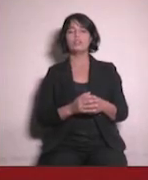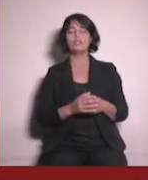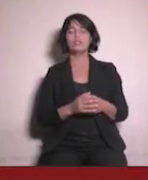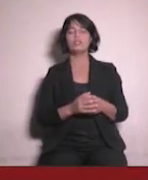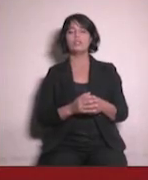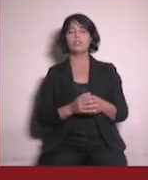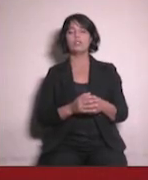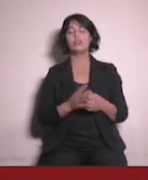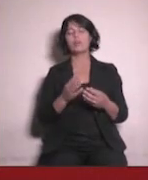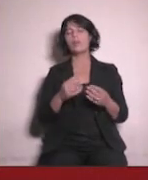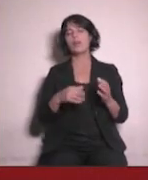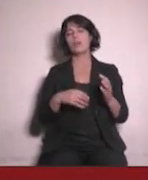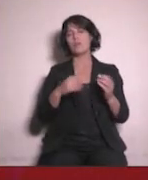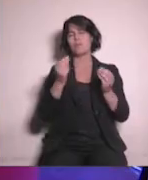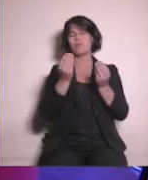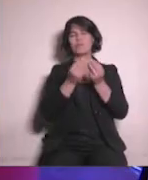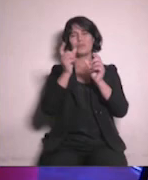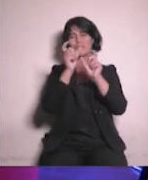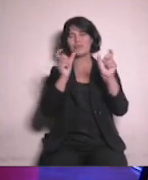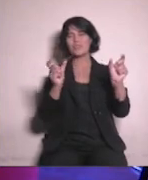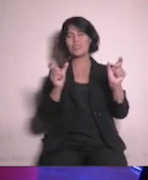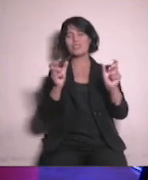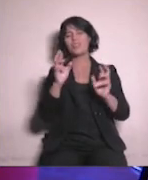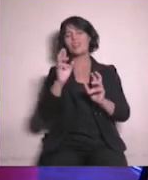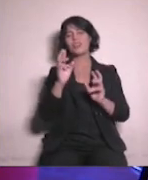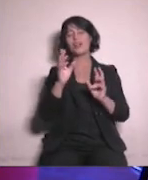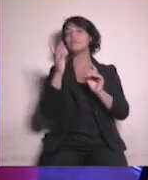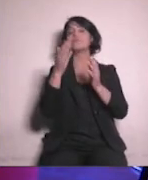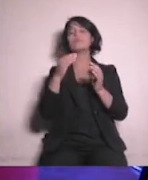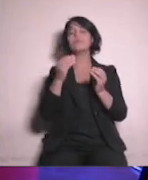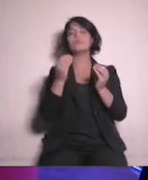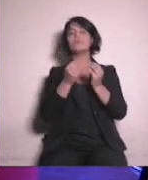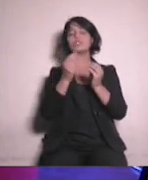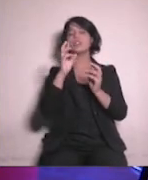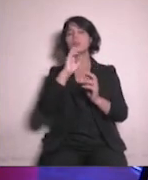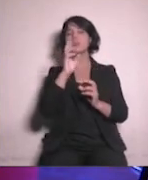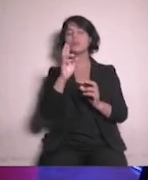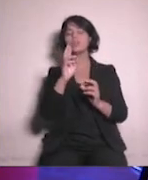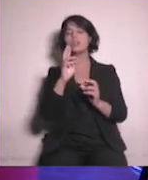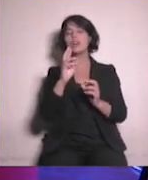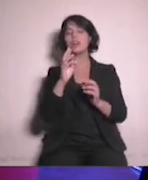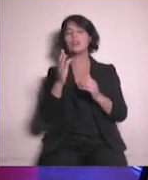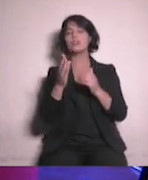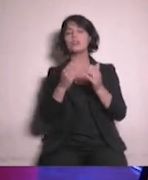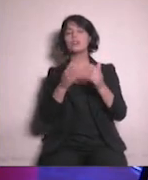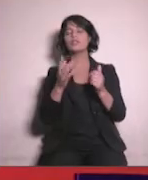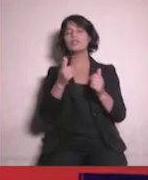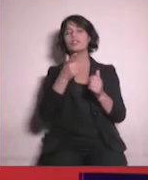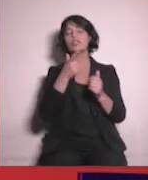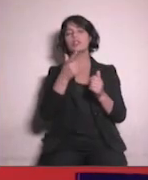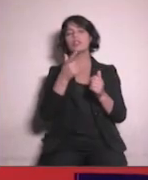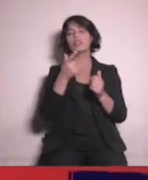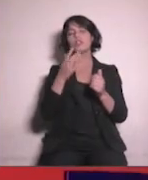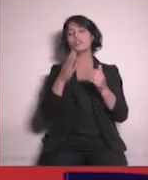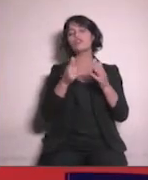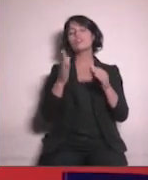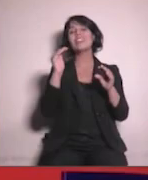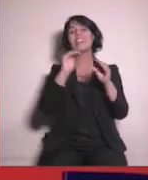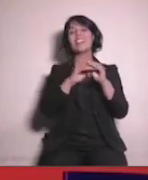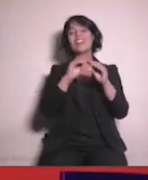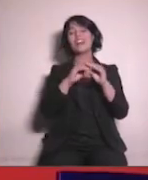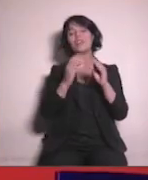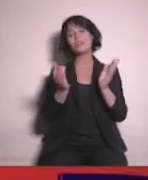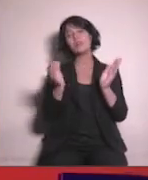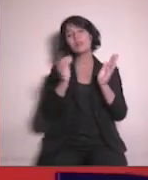fue mayoritario el resultado respecto de dónde quería la cuenta. El ahorro adicional, lo